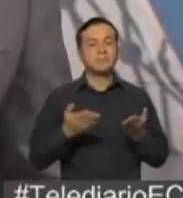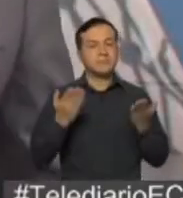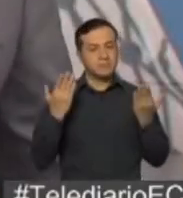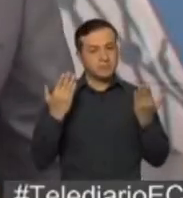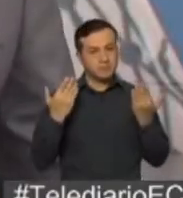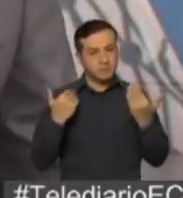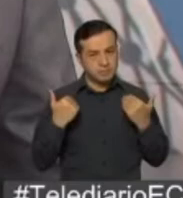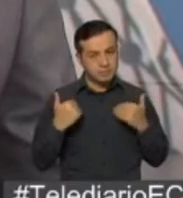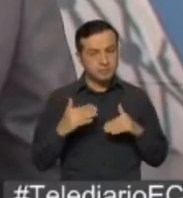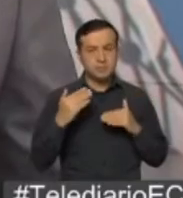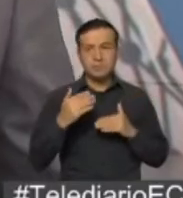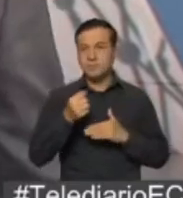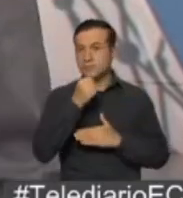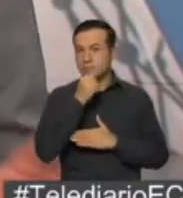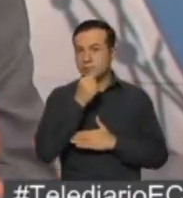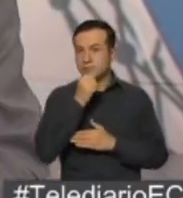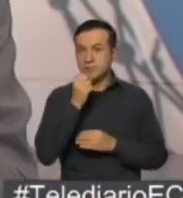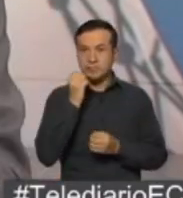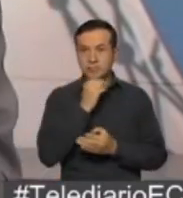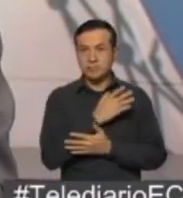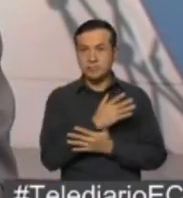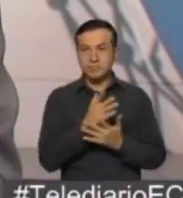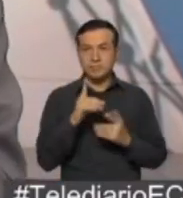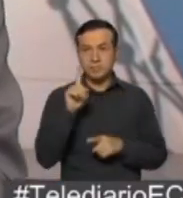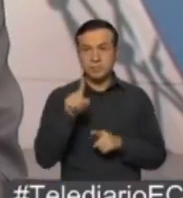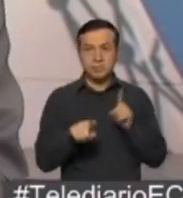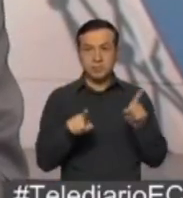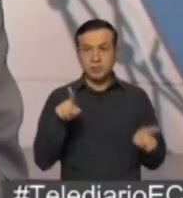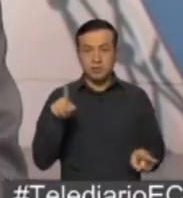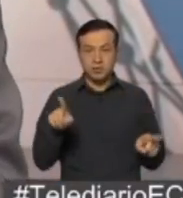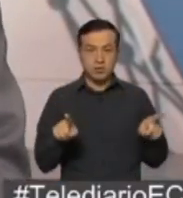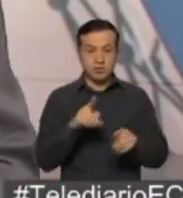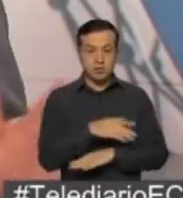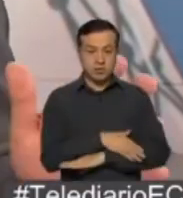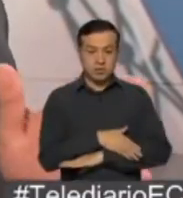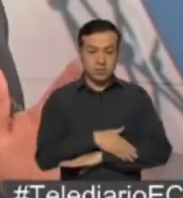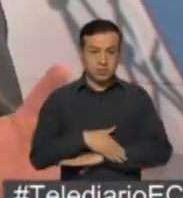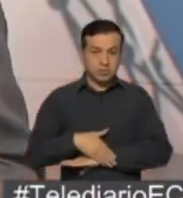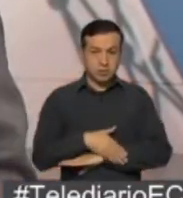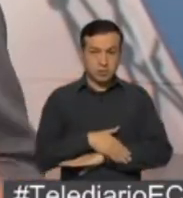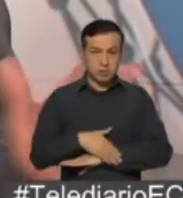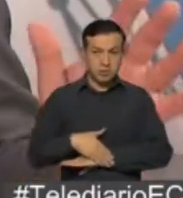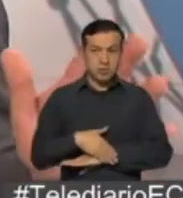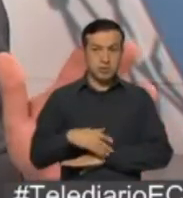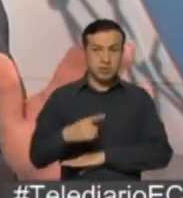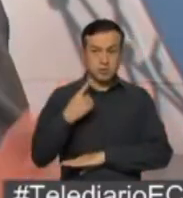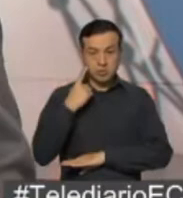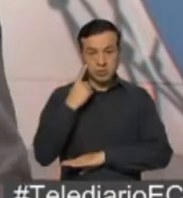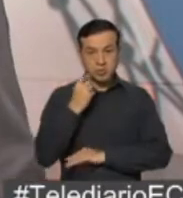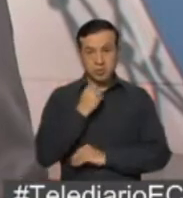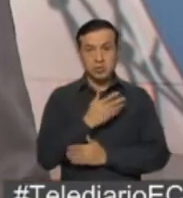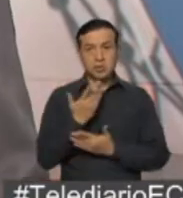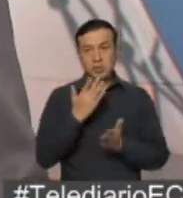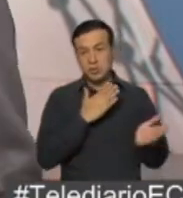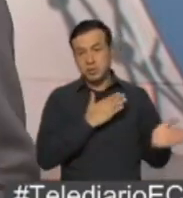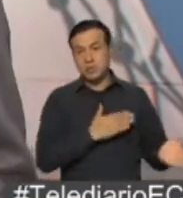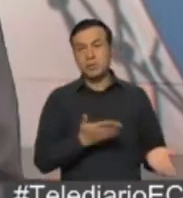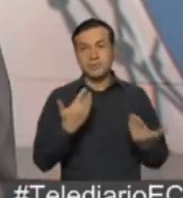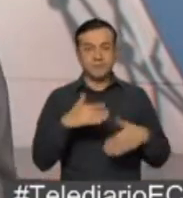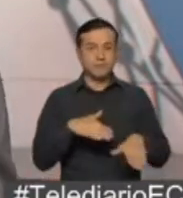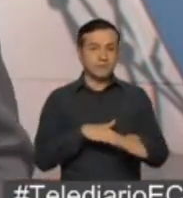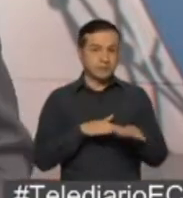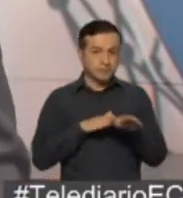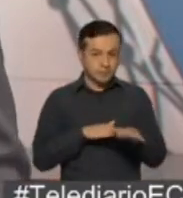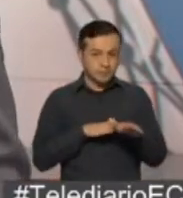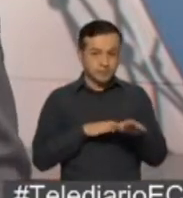escuchado durante la rueda de prensa que habrán vías que se declararán unilaterales, unidireccionales, para poder garantizar